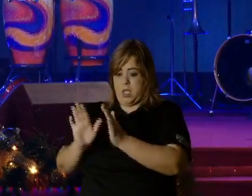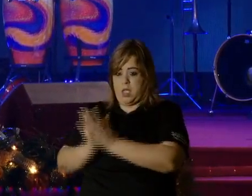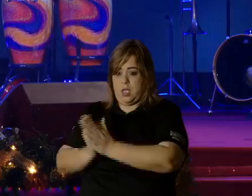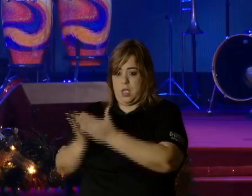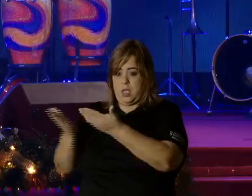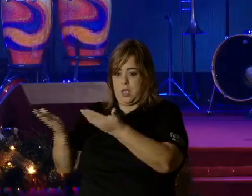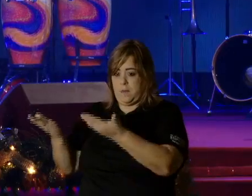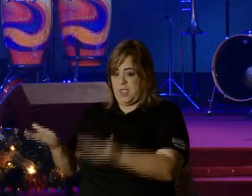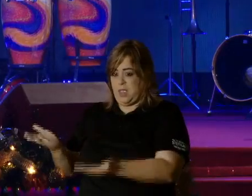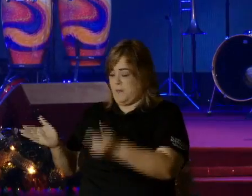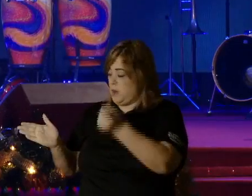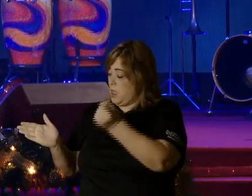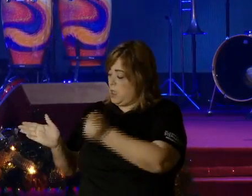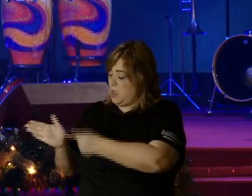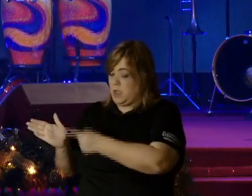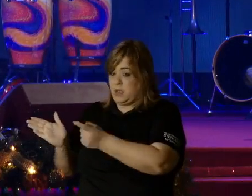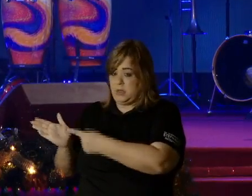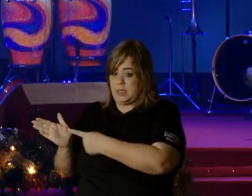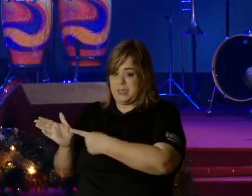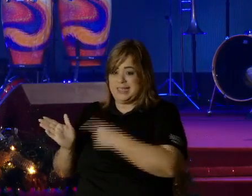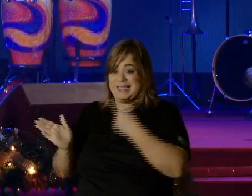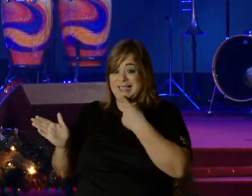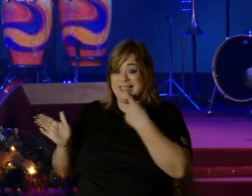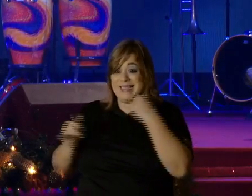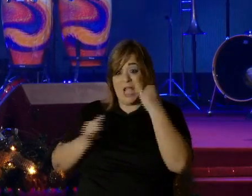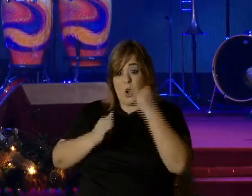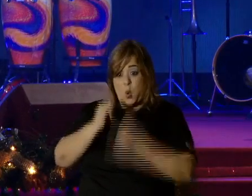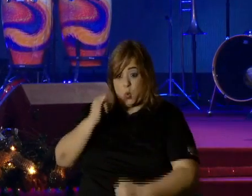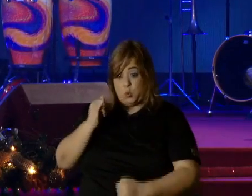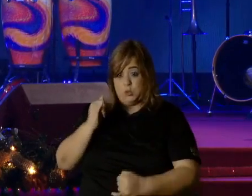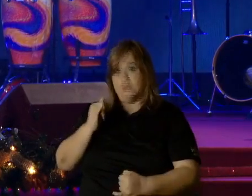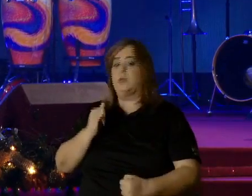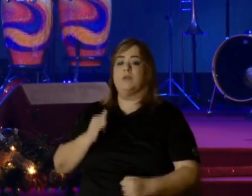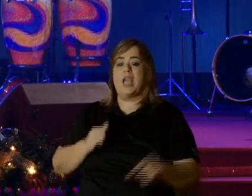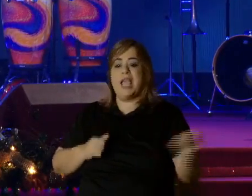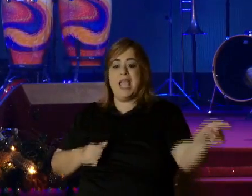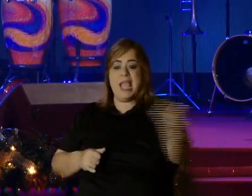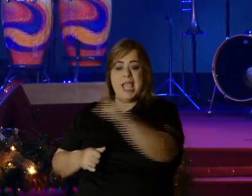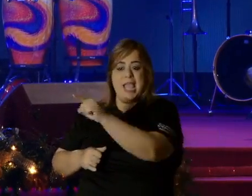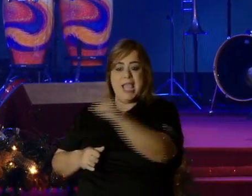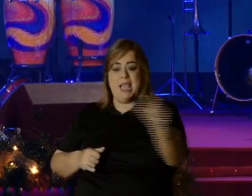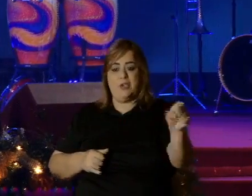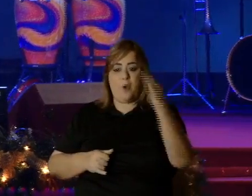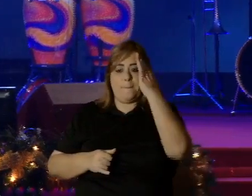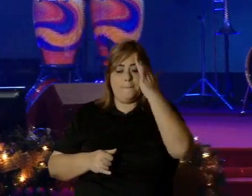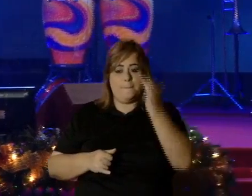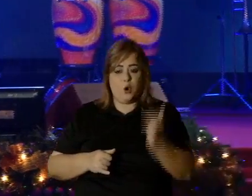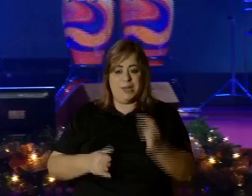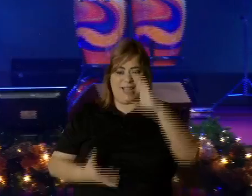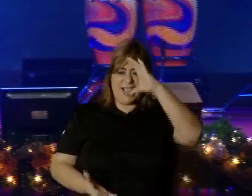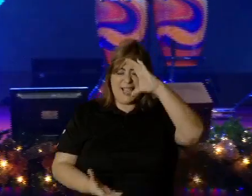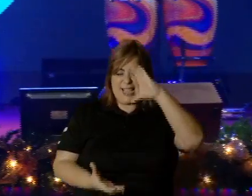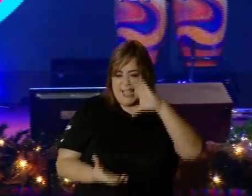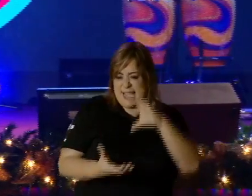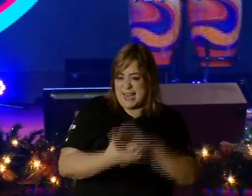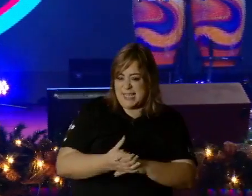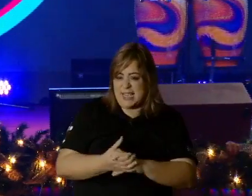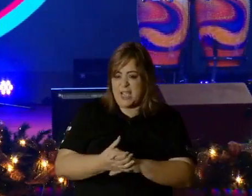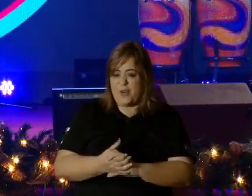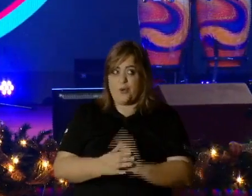el libreto está. Y al final del libreto dice, ellos, por causa mía, son más que